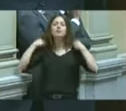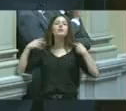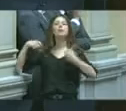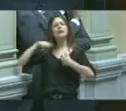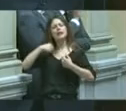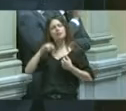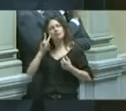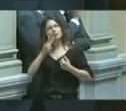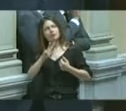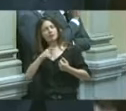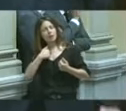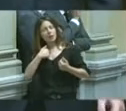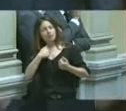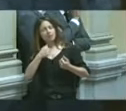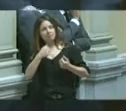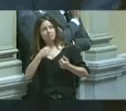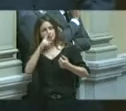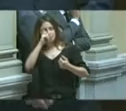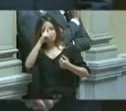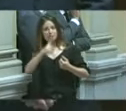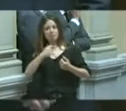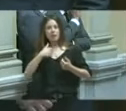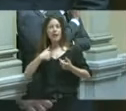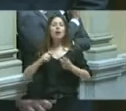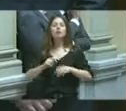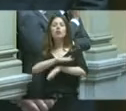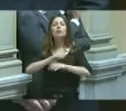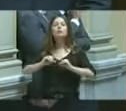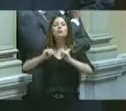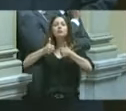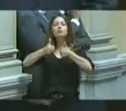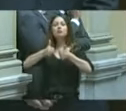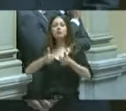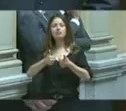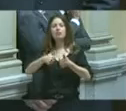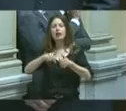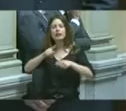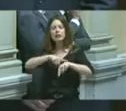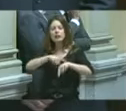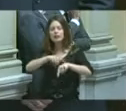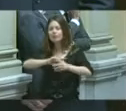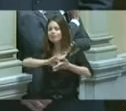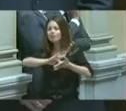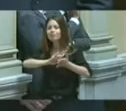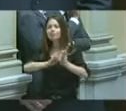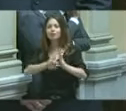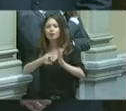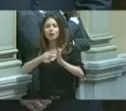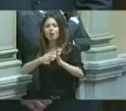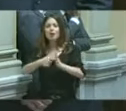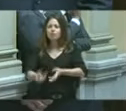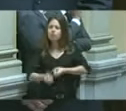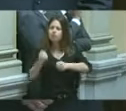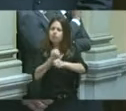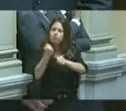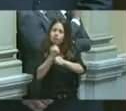hombres que iniciaron su mandato con palabras más o menos similares, que quemaron sus naves, gastaron sus tiempos y que se vaciaron para dar lo mejor de